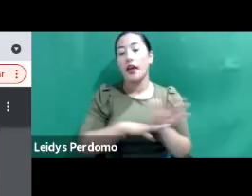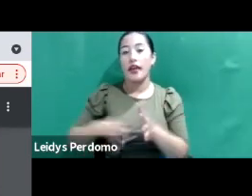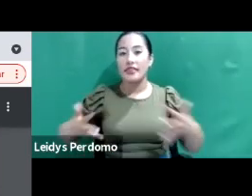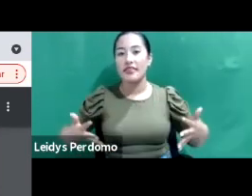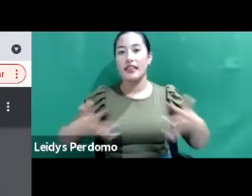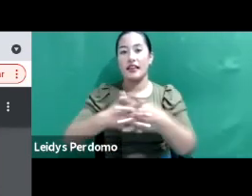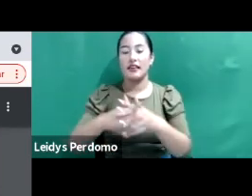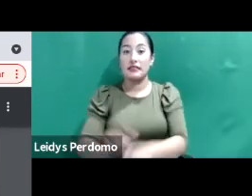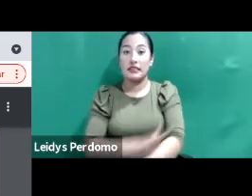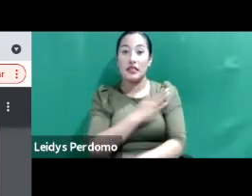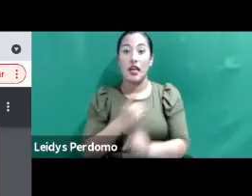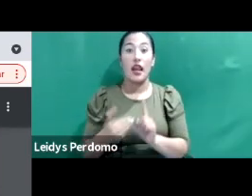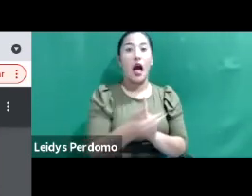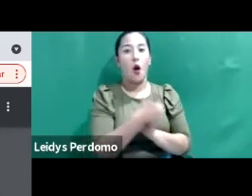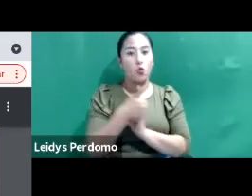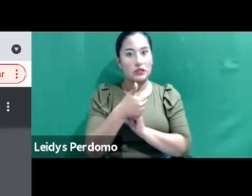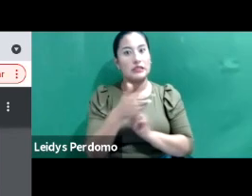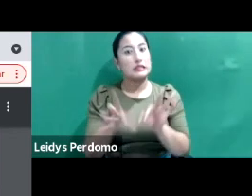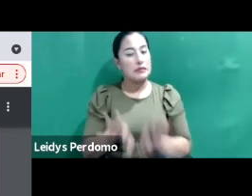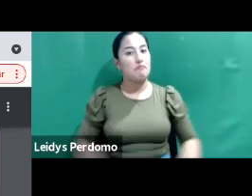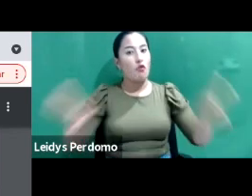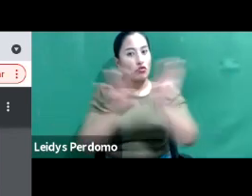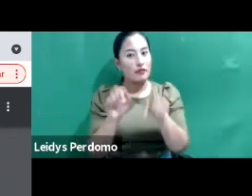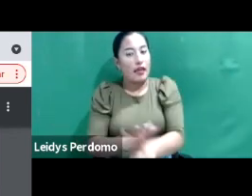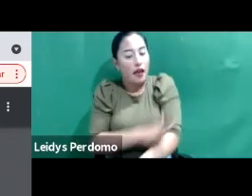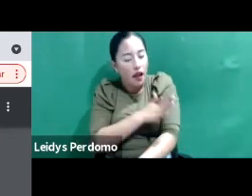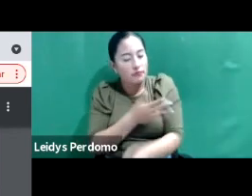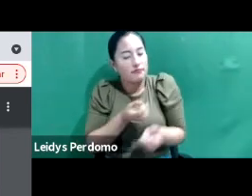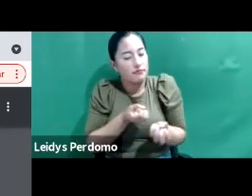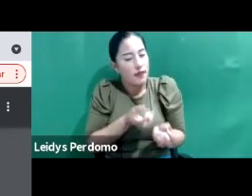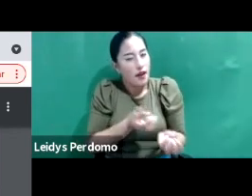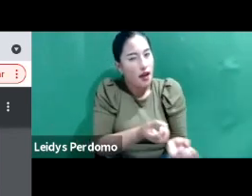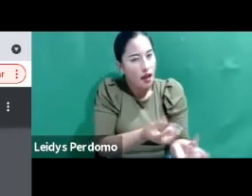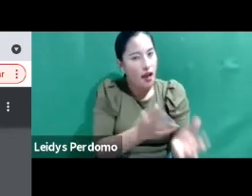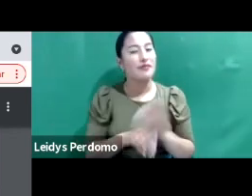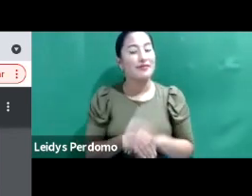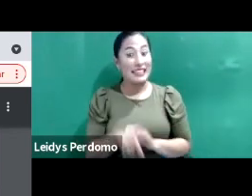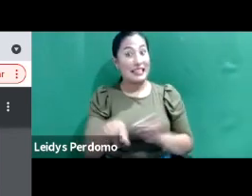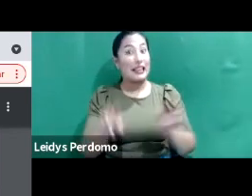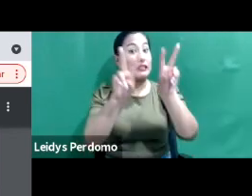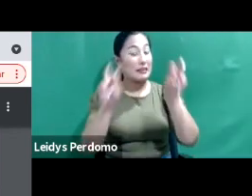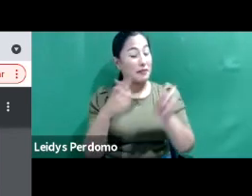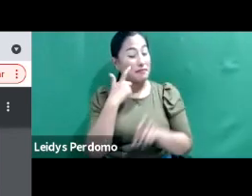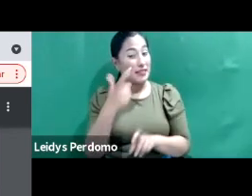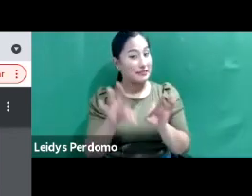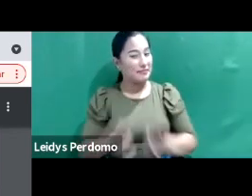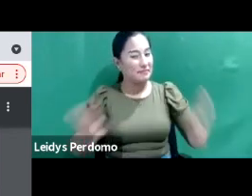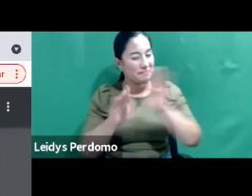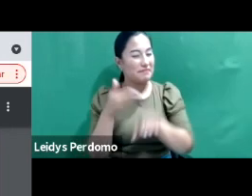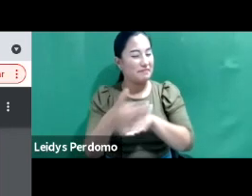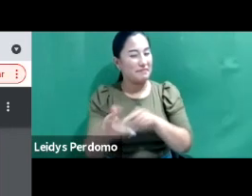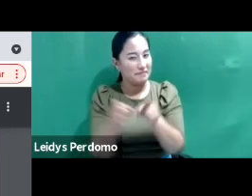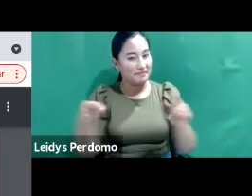el autismo es súper importante, genial, me parece genial este tema de la integración sensorial, ya lo vamos a tocar. Terapia conductual para ayudar a